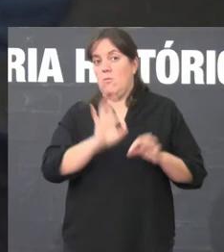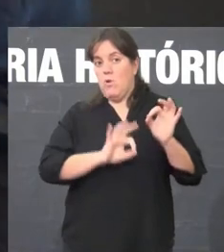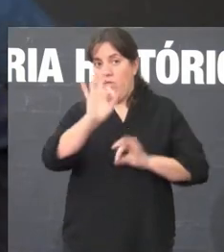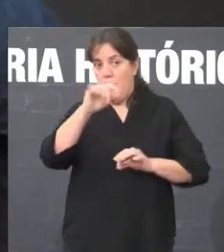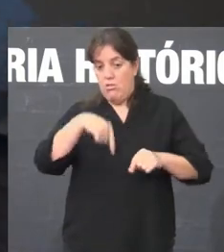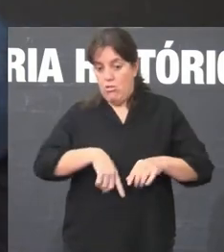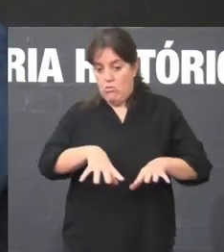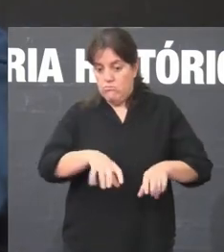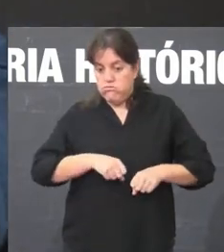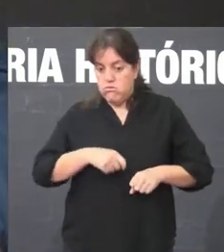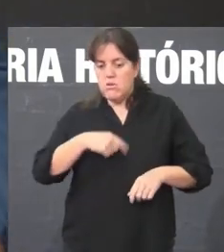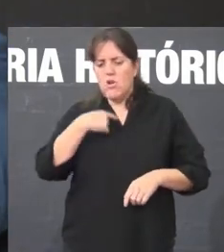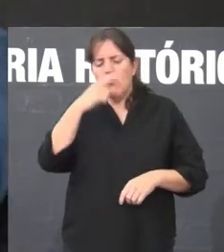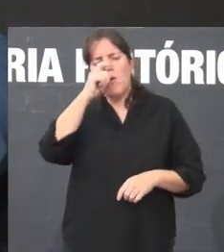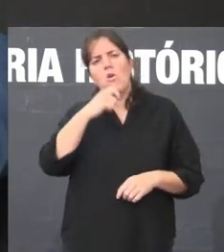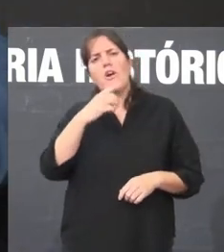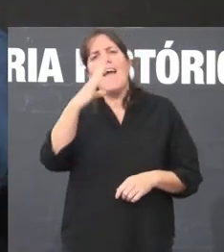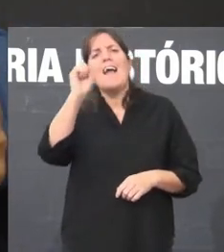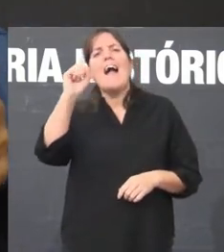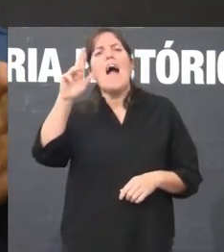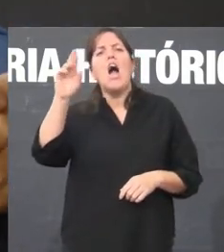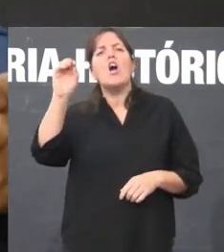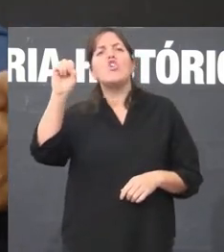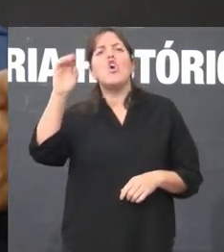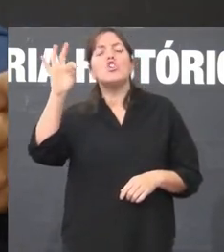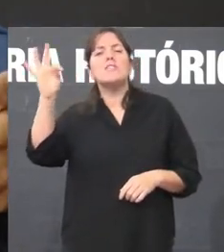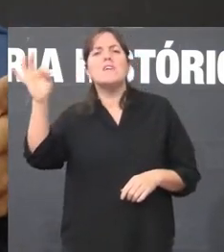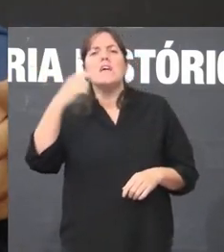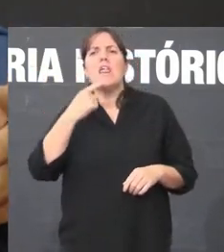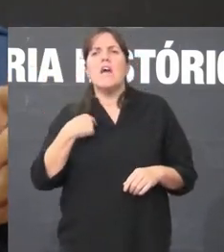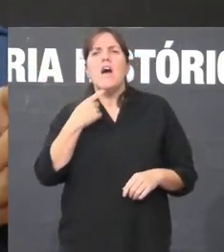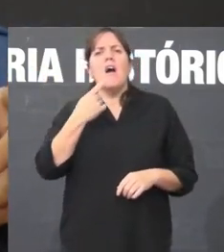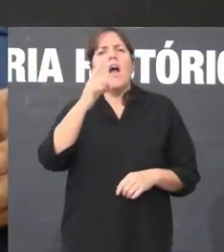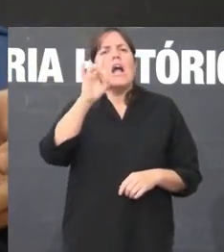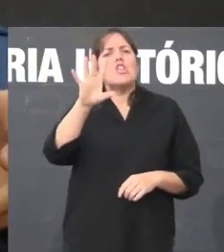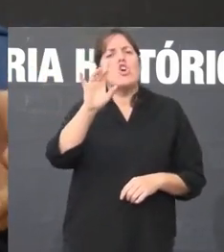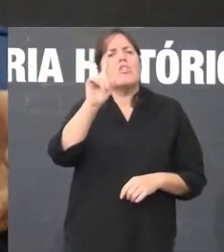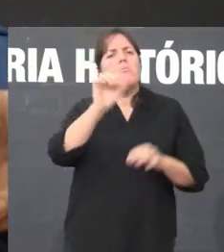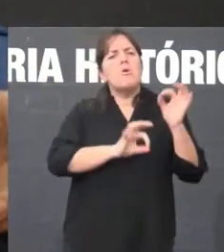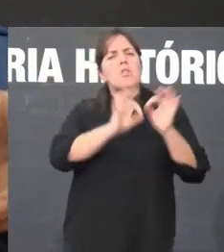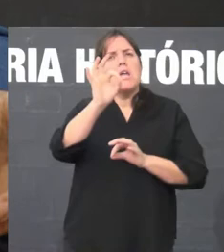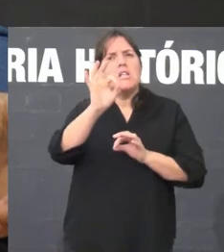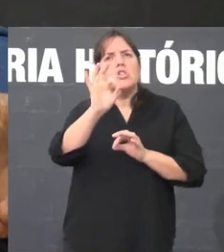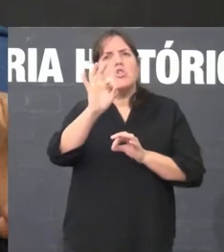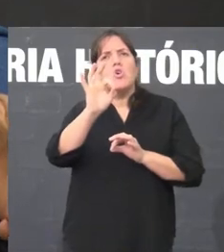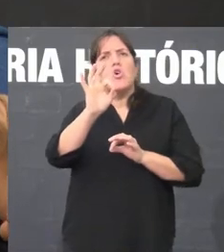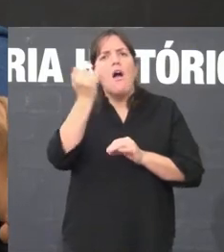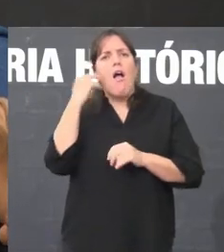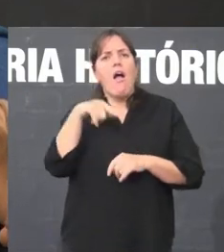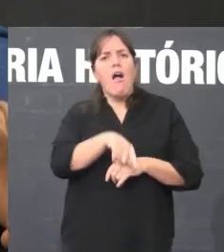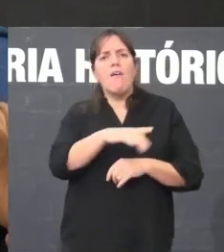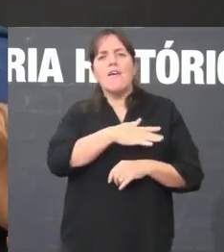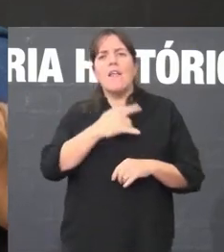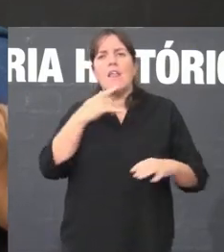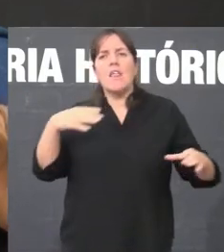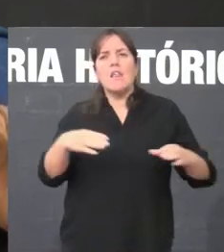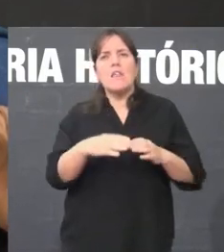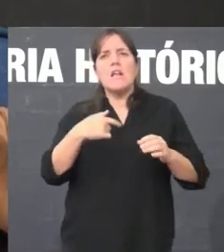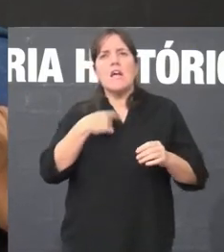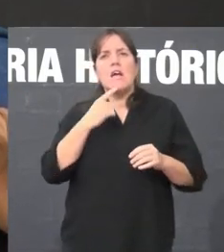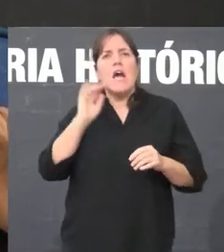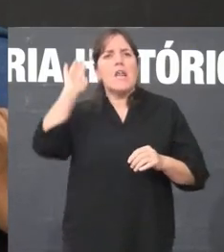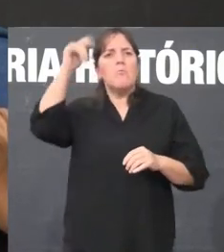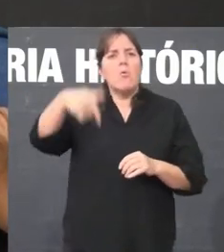yo recuerdo que Carod decía: somos el 14%, con el 14% la República no nos